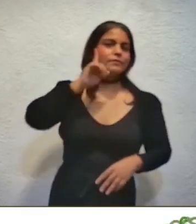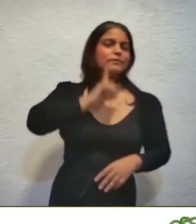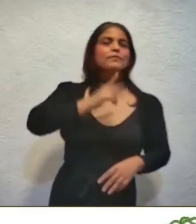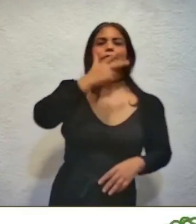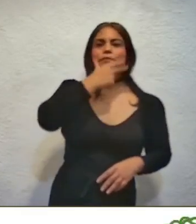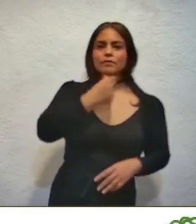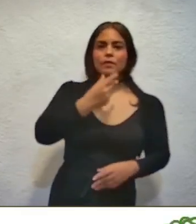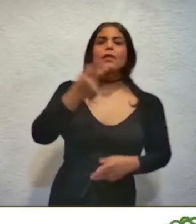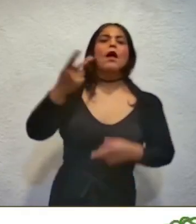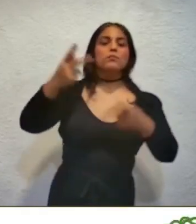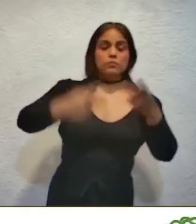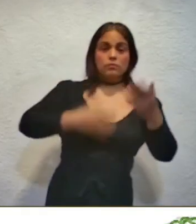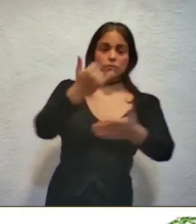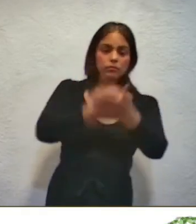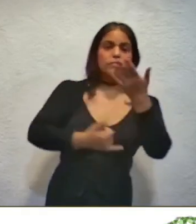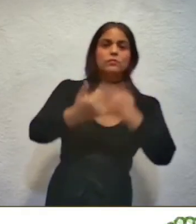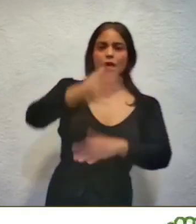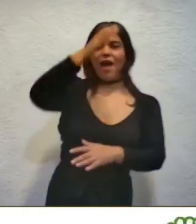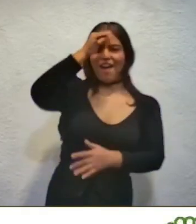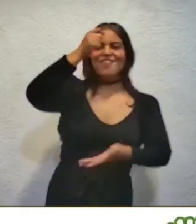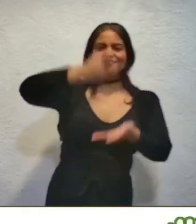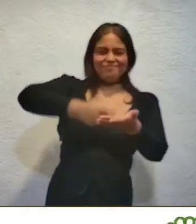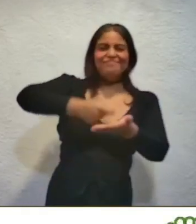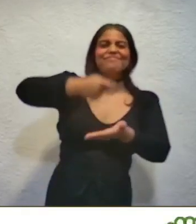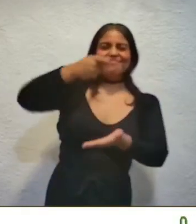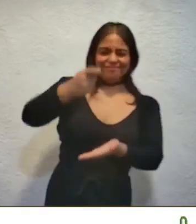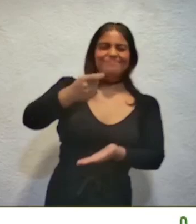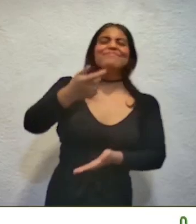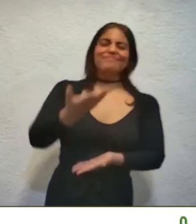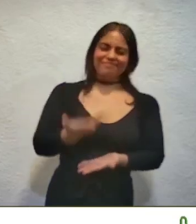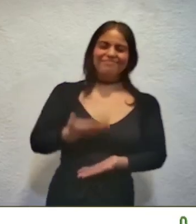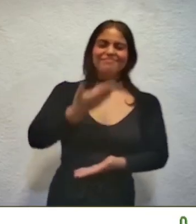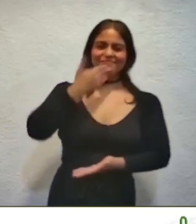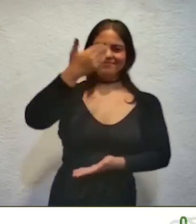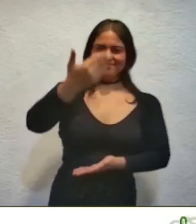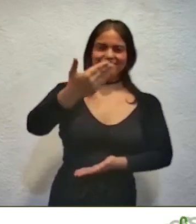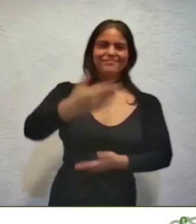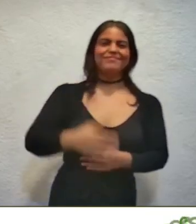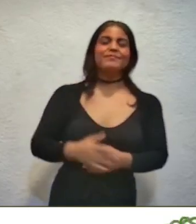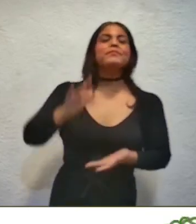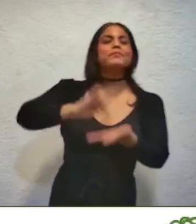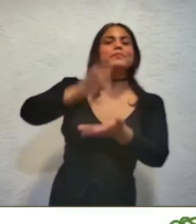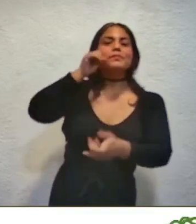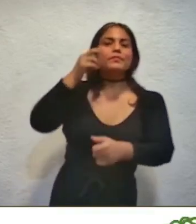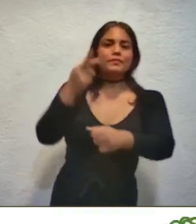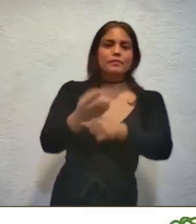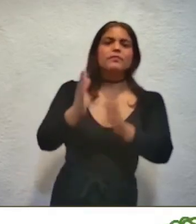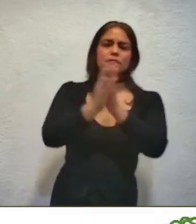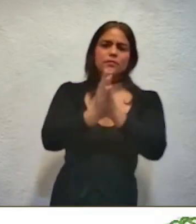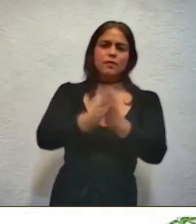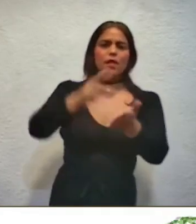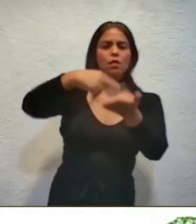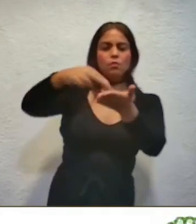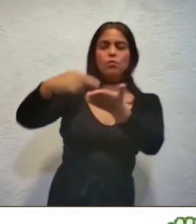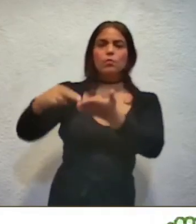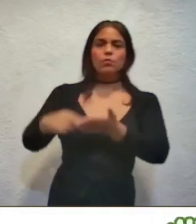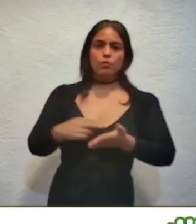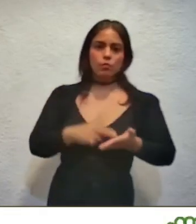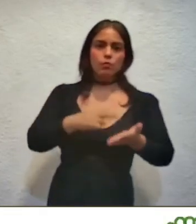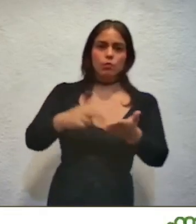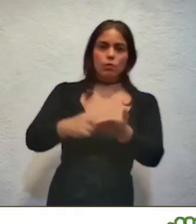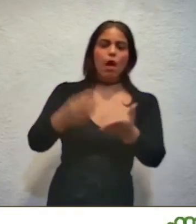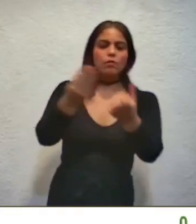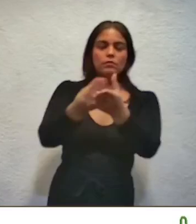los proyectos de acuerdos plenarios fueron aprobados por unanimidad de votos. Gracias, secretario. En consecuencia, sírvase recabar las firmas a